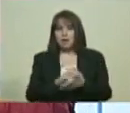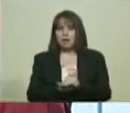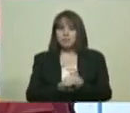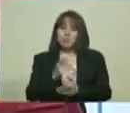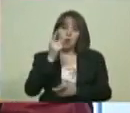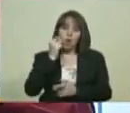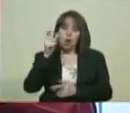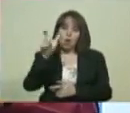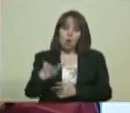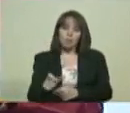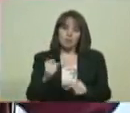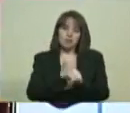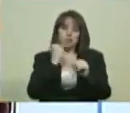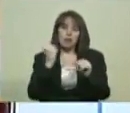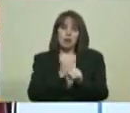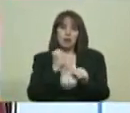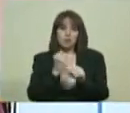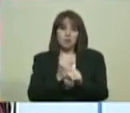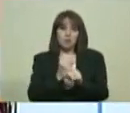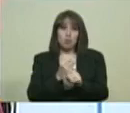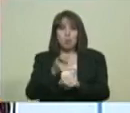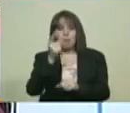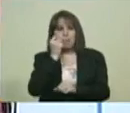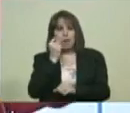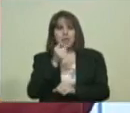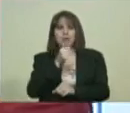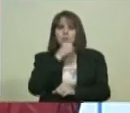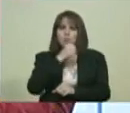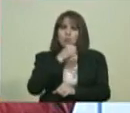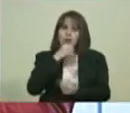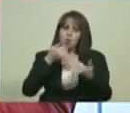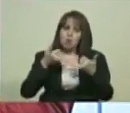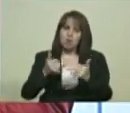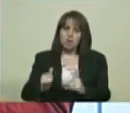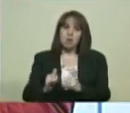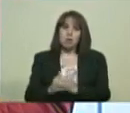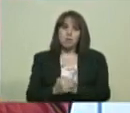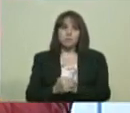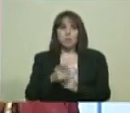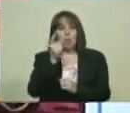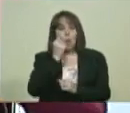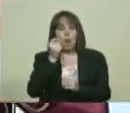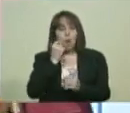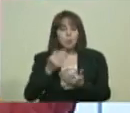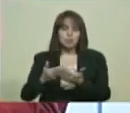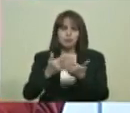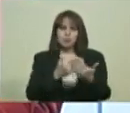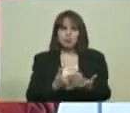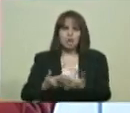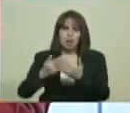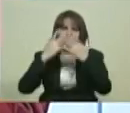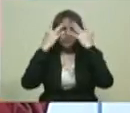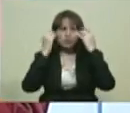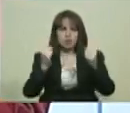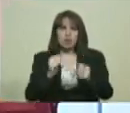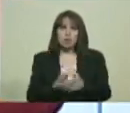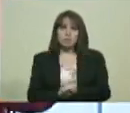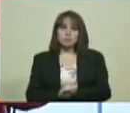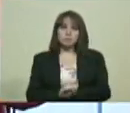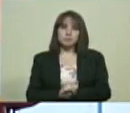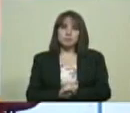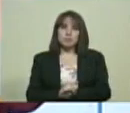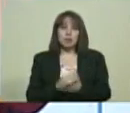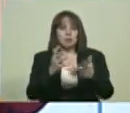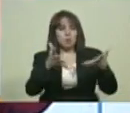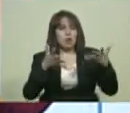hombre trabajador, hombre padre, hombre abuelo, hombre hijo, hombre estudiante, hombre profesional. Vamos a ganar